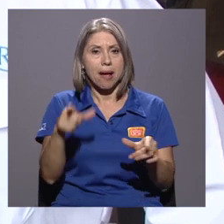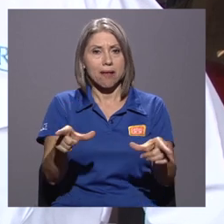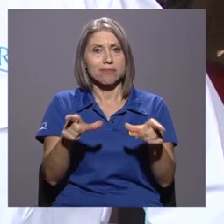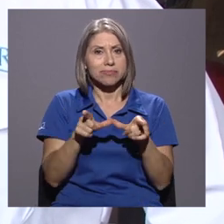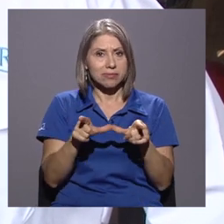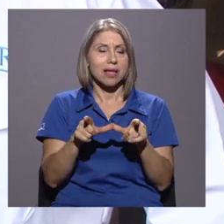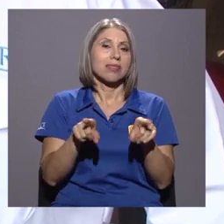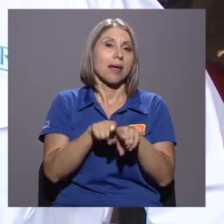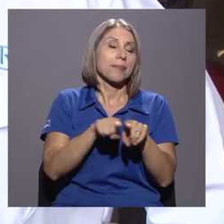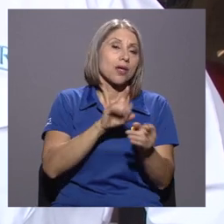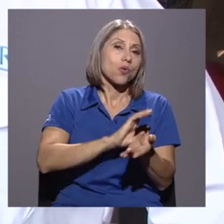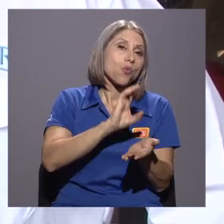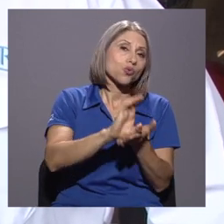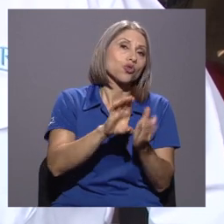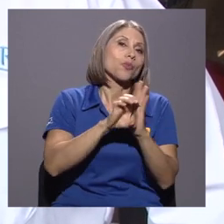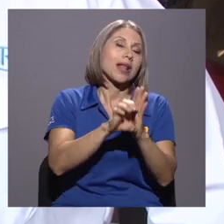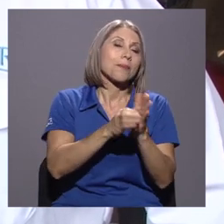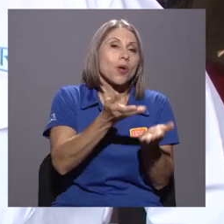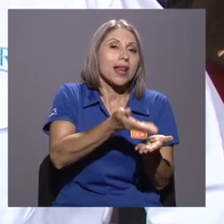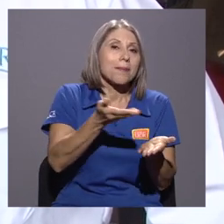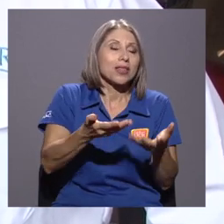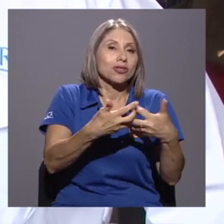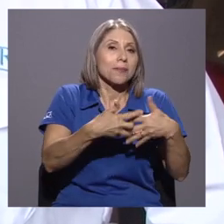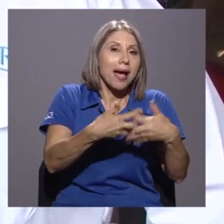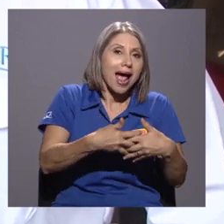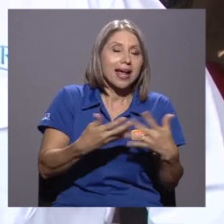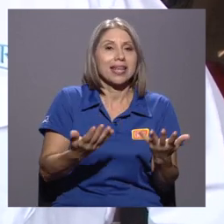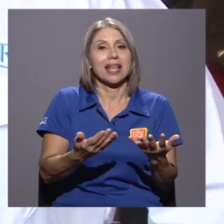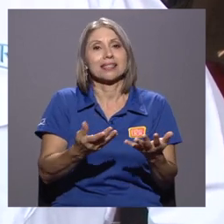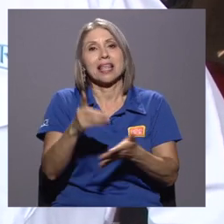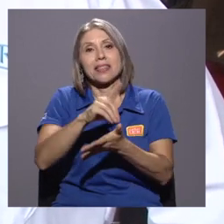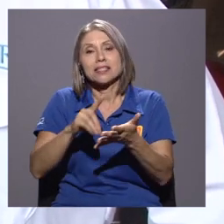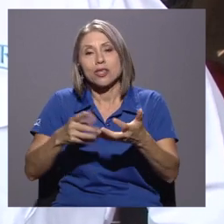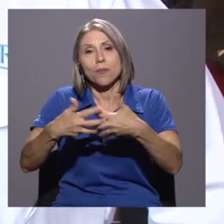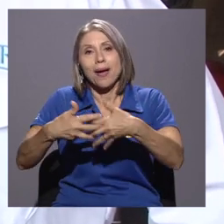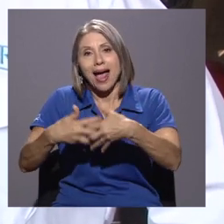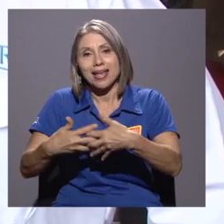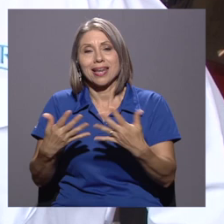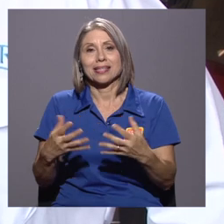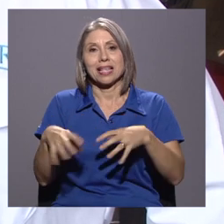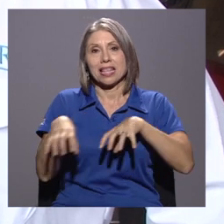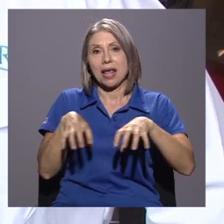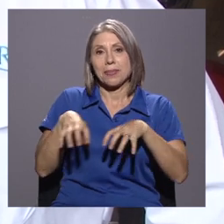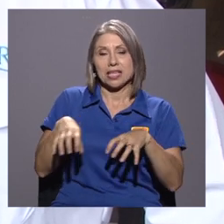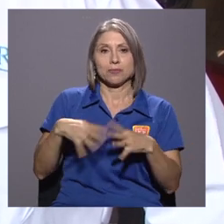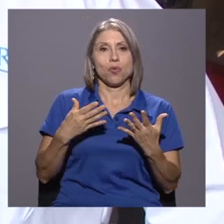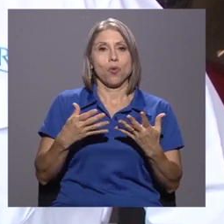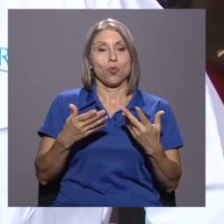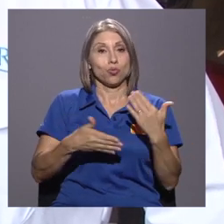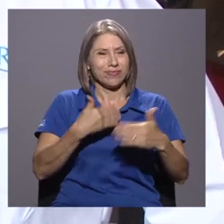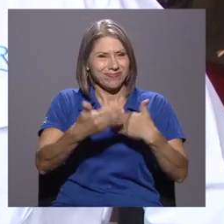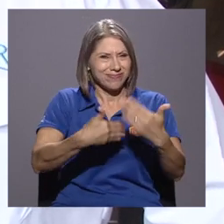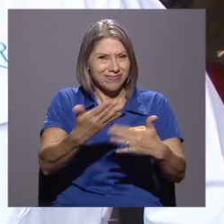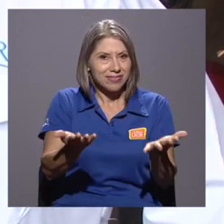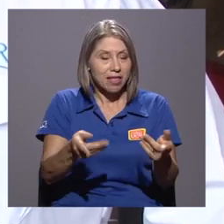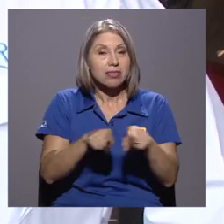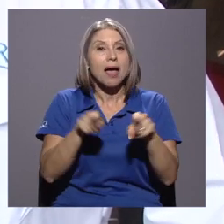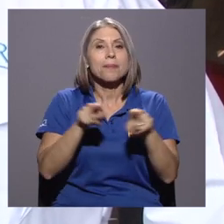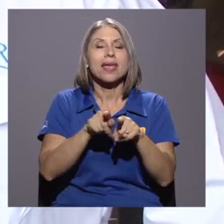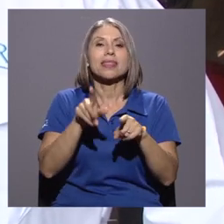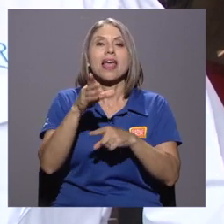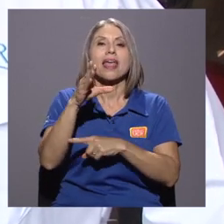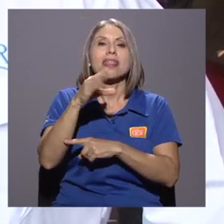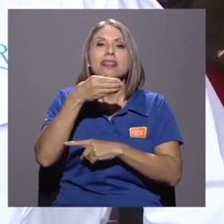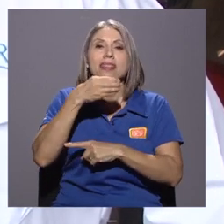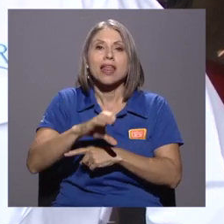elementos de máquinas, diseño de máquinas, mecanismos, dinámica de máquinas, están asociados a esos. También los cursos de termodinámica,